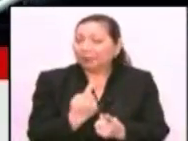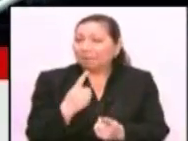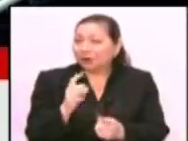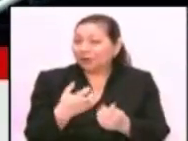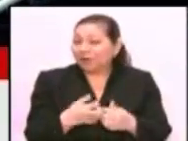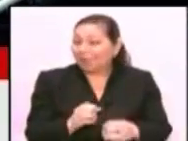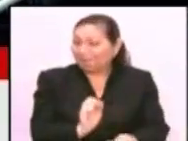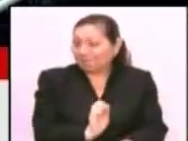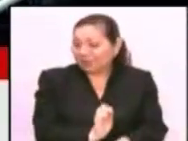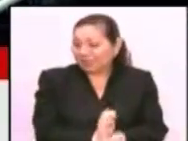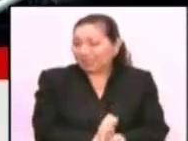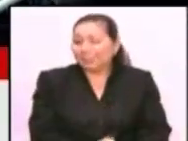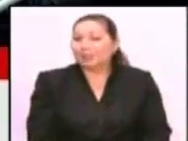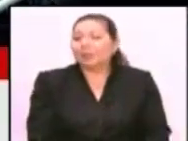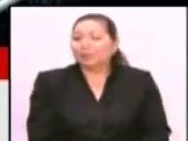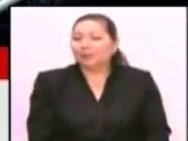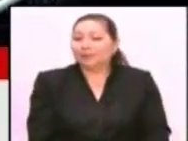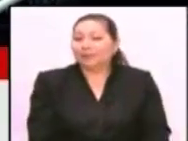el preso.